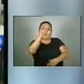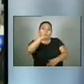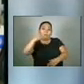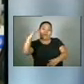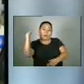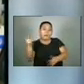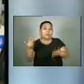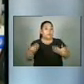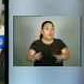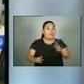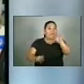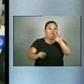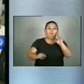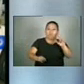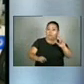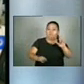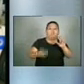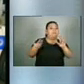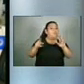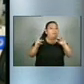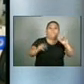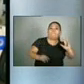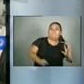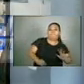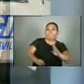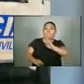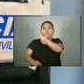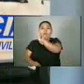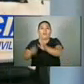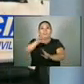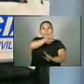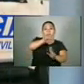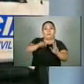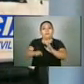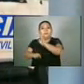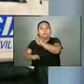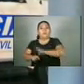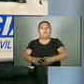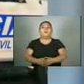Con esta ya serían tres las extradiciones en una semana por diferentes delitos.